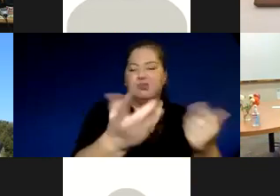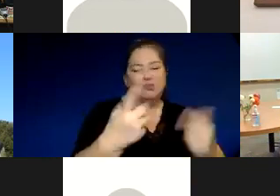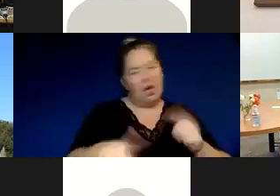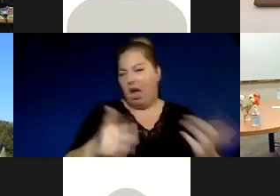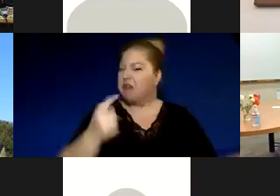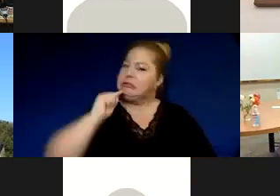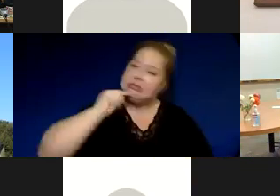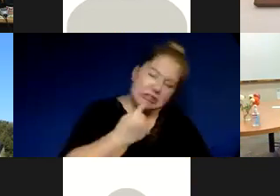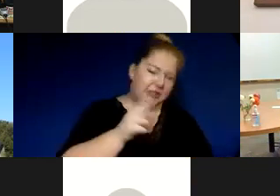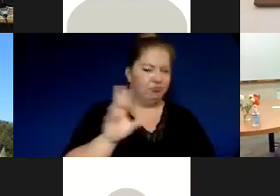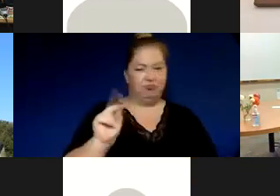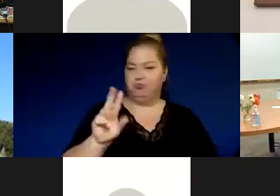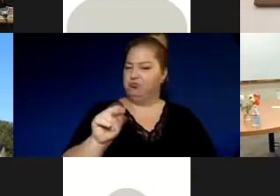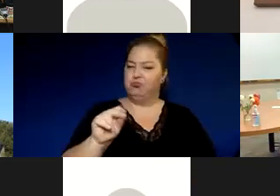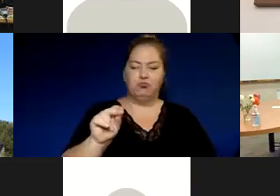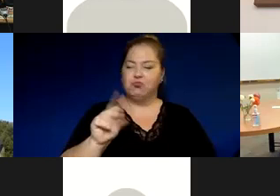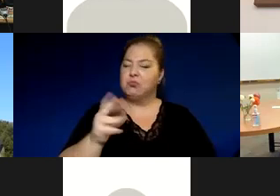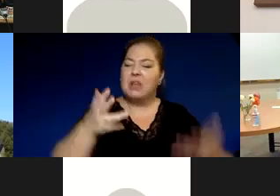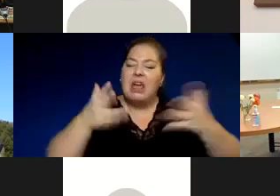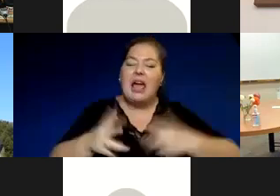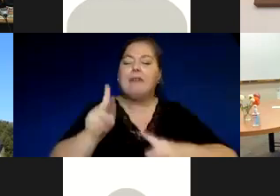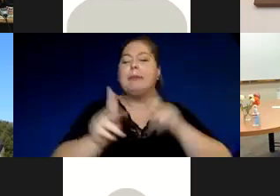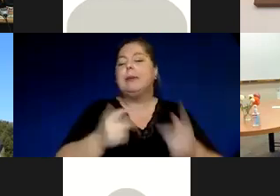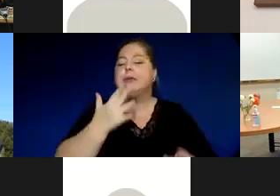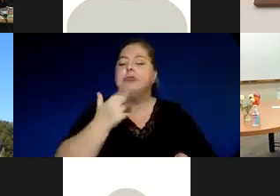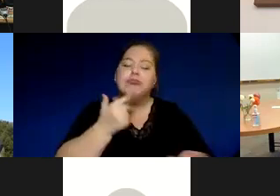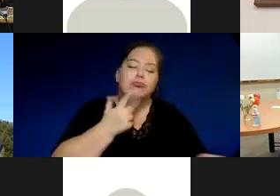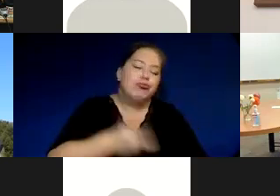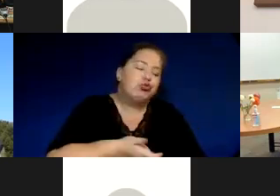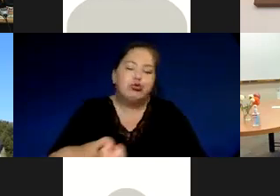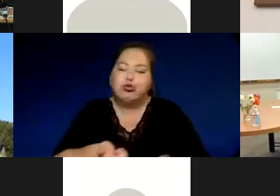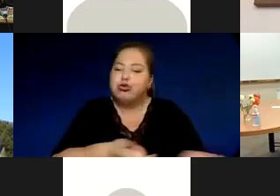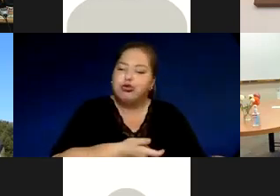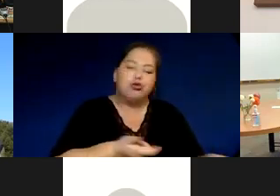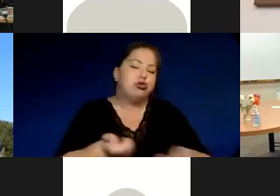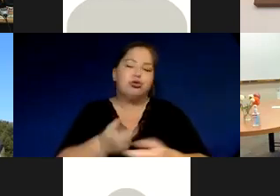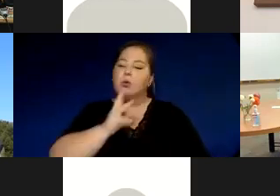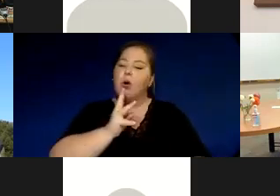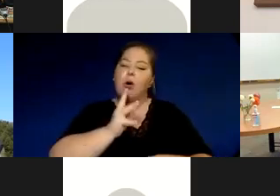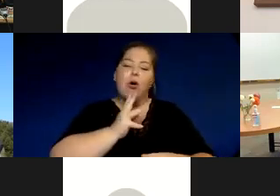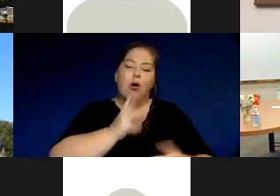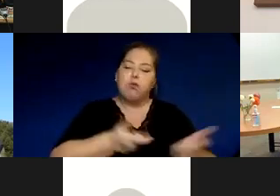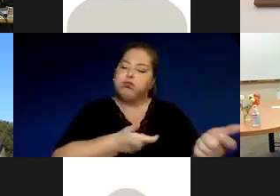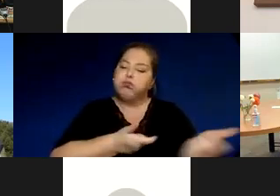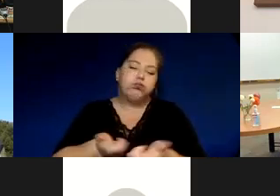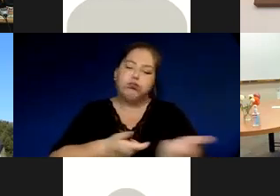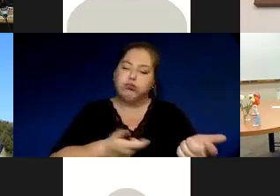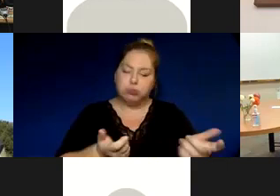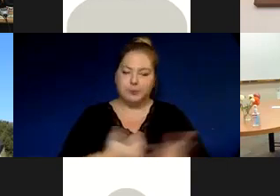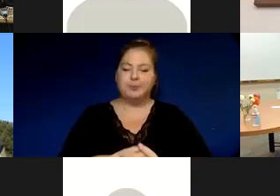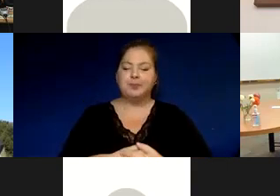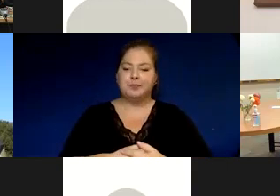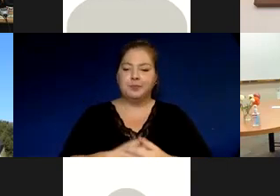igual mantendremos la presencia de personal allí presente. Y hoy tenemos un grupo de bomberos